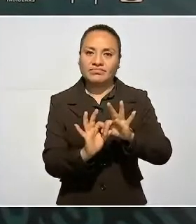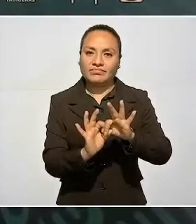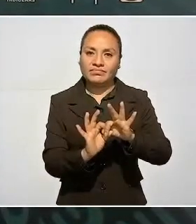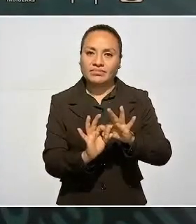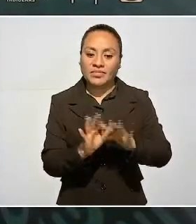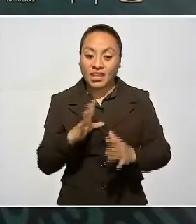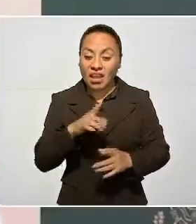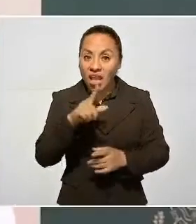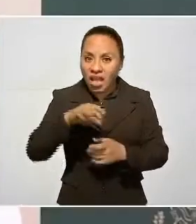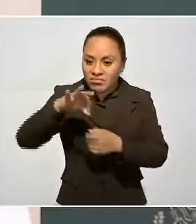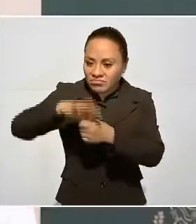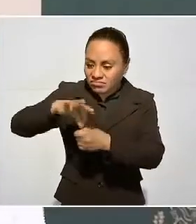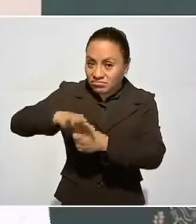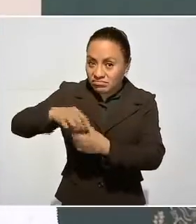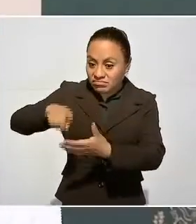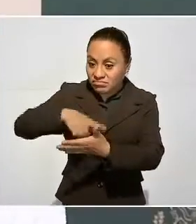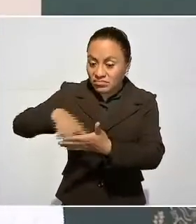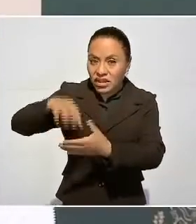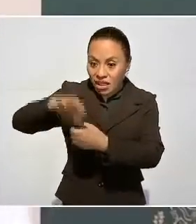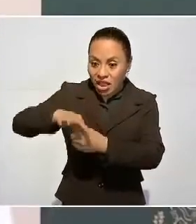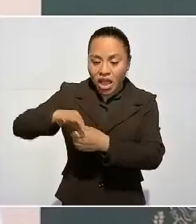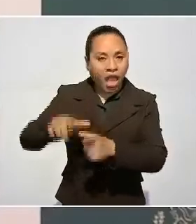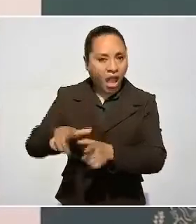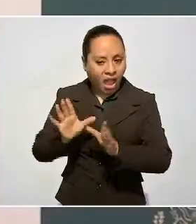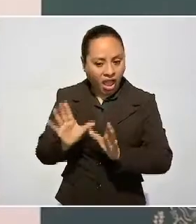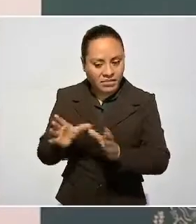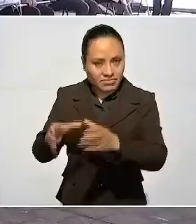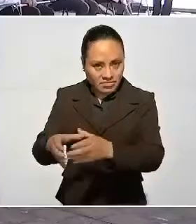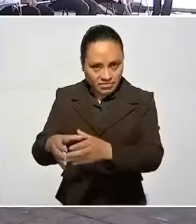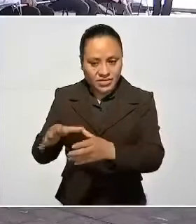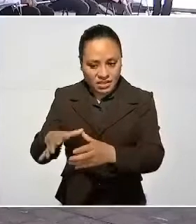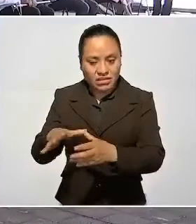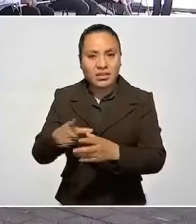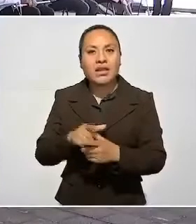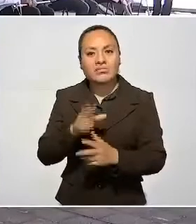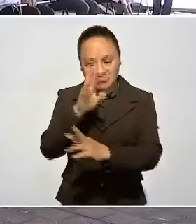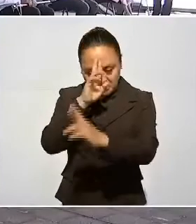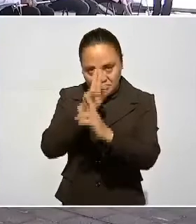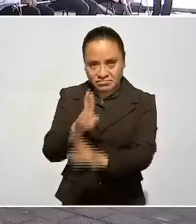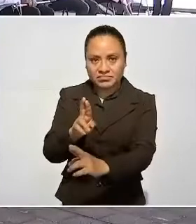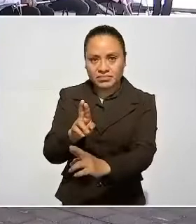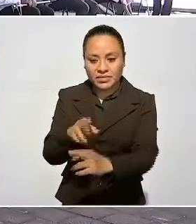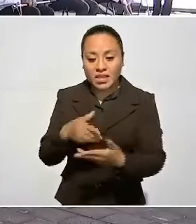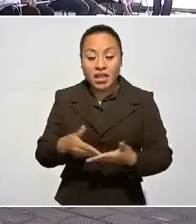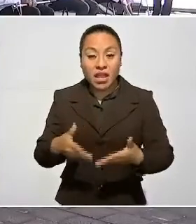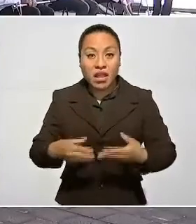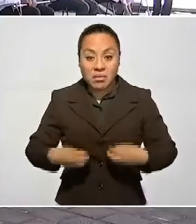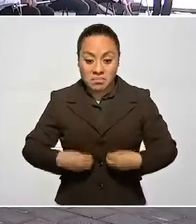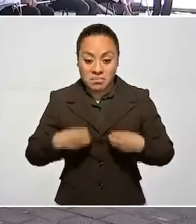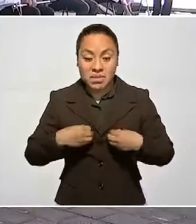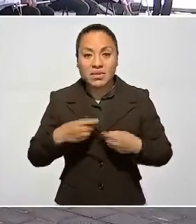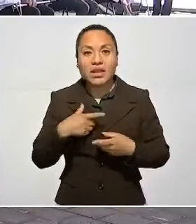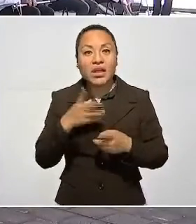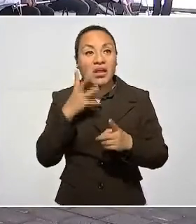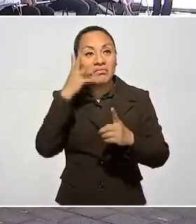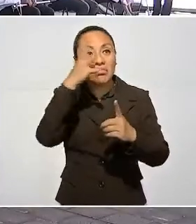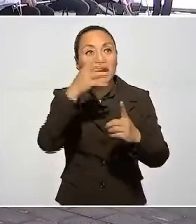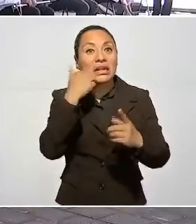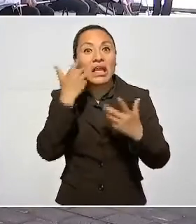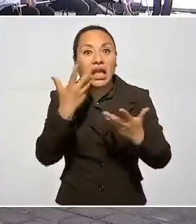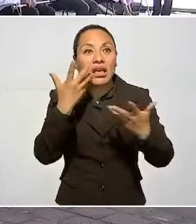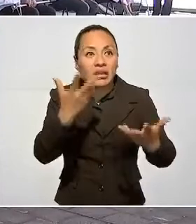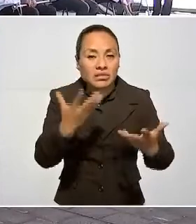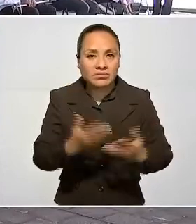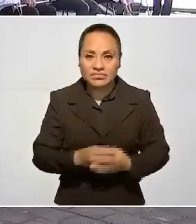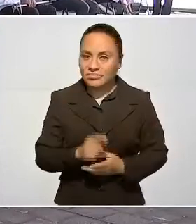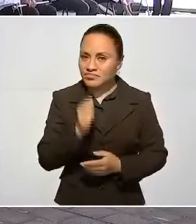en las urnas, se queda en las urnas. Y a quienes viven en un futuro que aún no llega, les